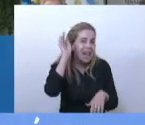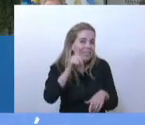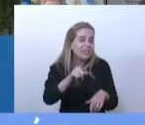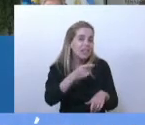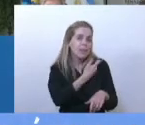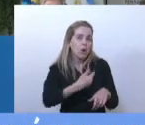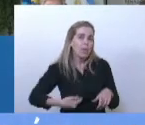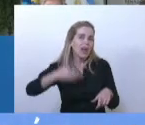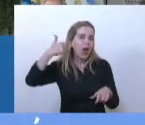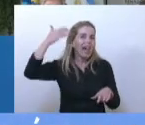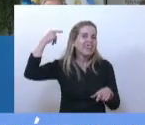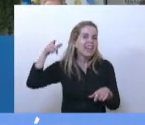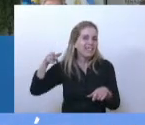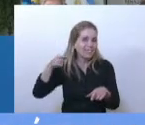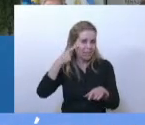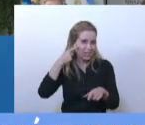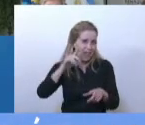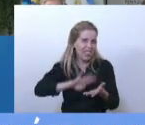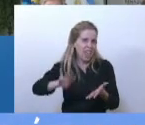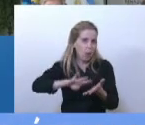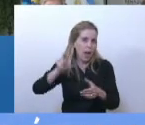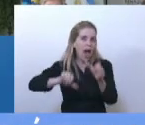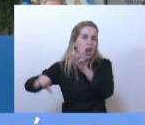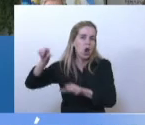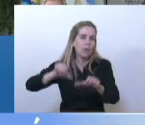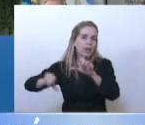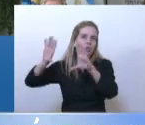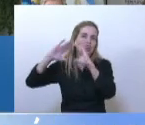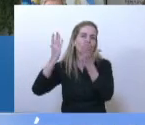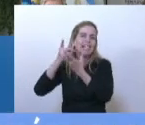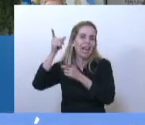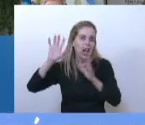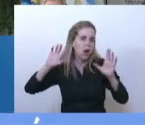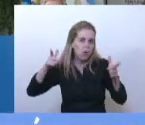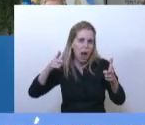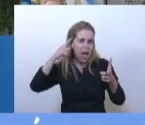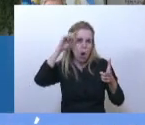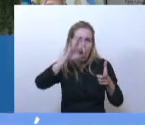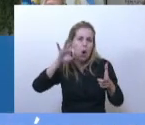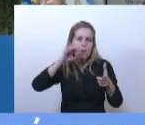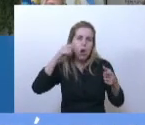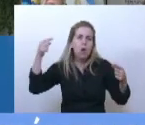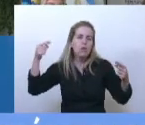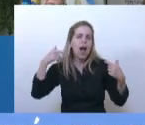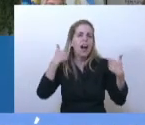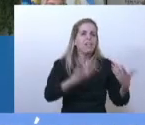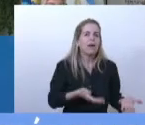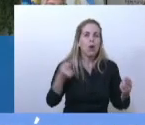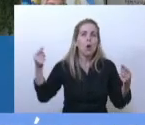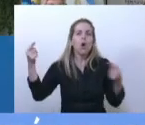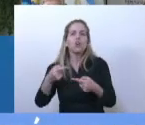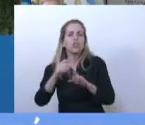a los laboratorios internacionales no hay ninguna cuestión ideológica contra nadie es defender los intereses del